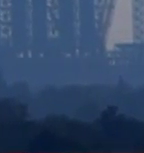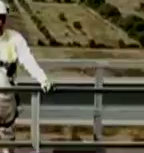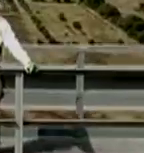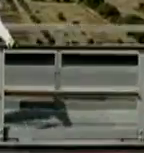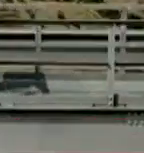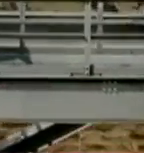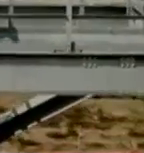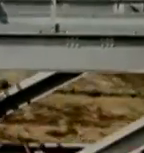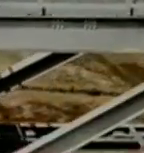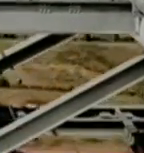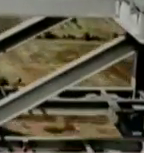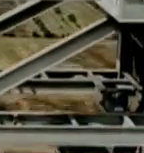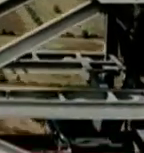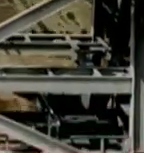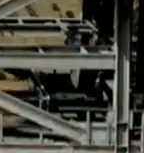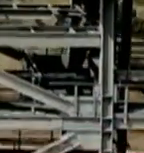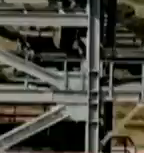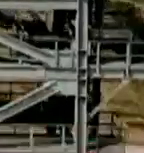12 ellos